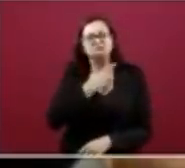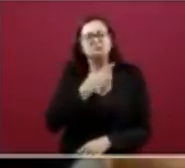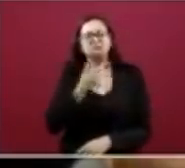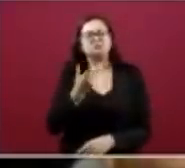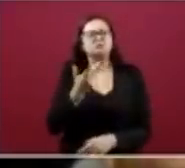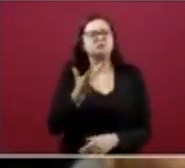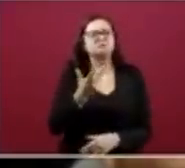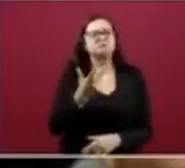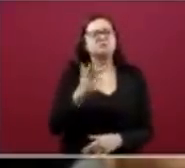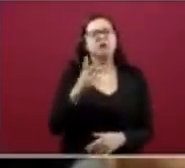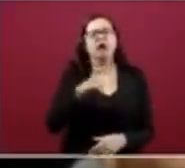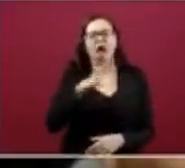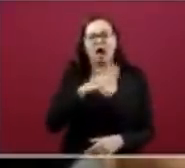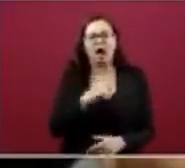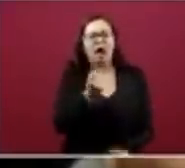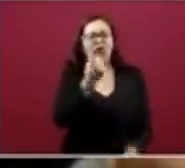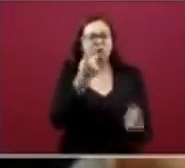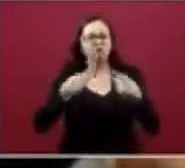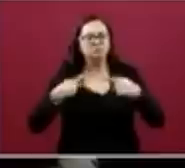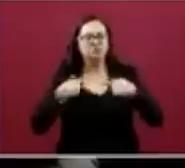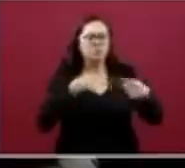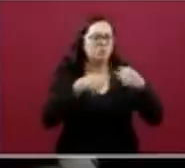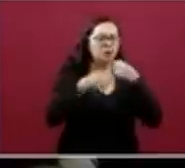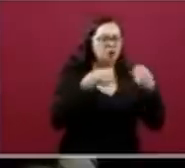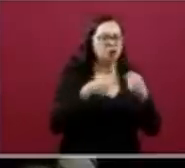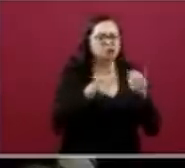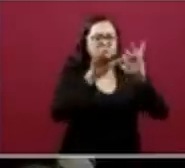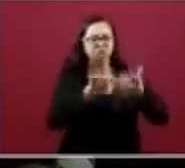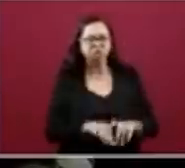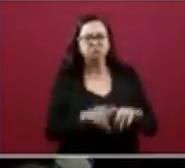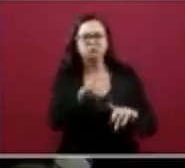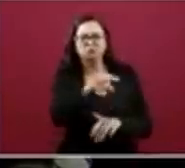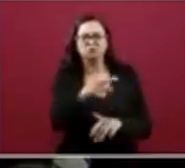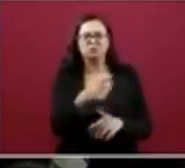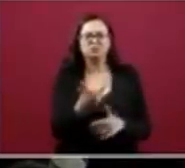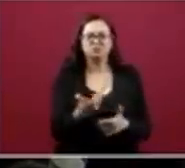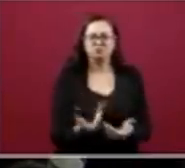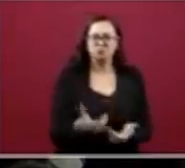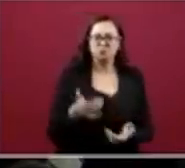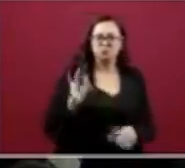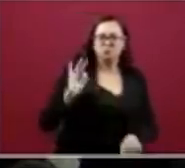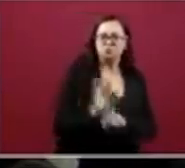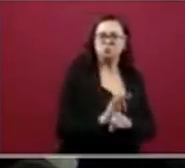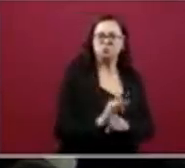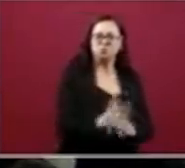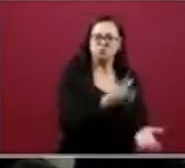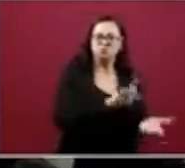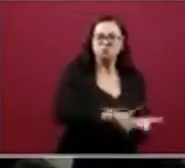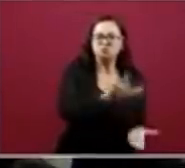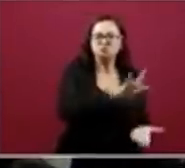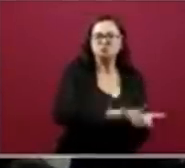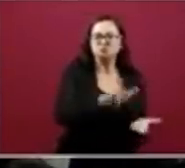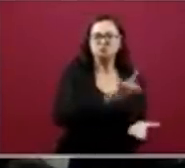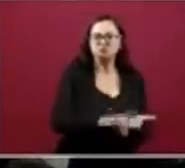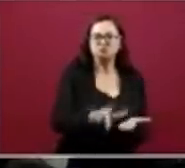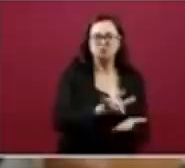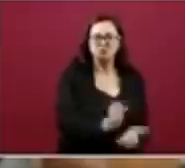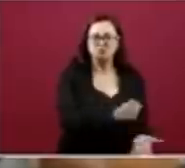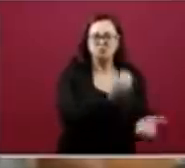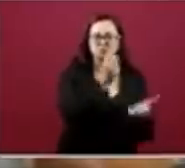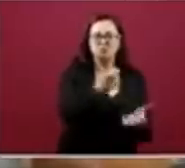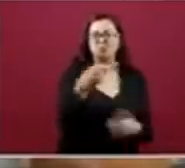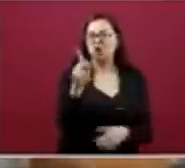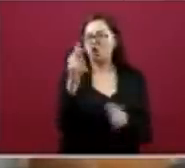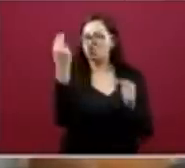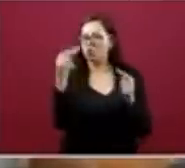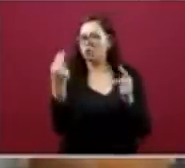columnistas, había periodistas a los que se les había servido con la cuchara grande en el sexenio anterior, pero usted se reservó los